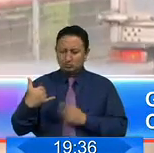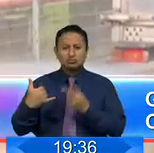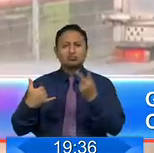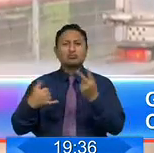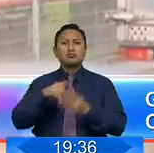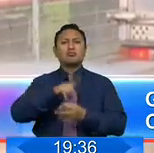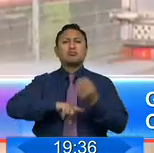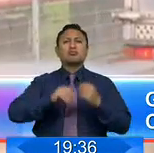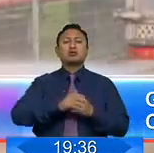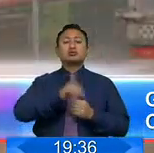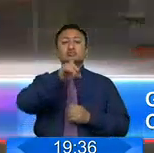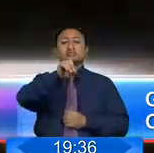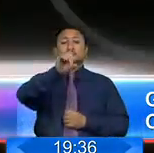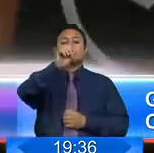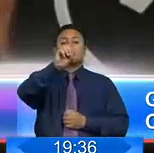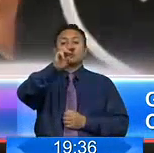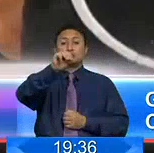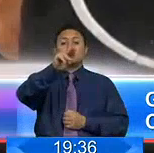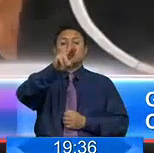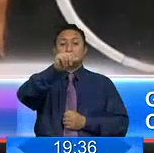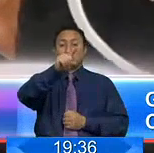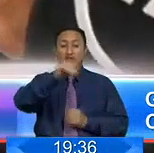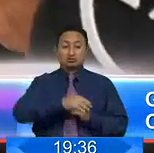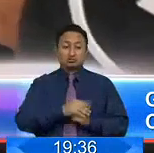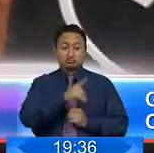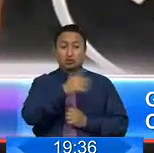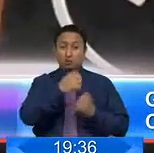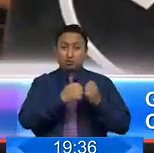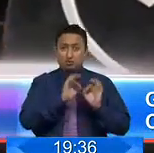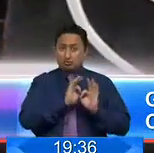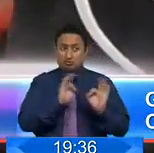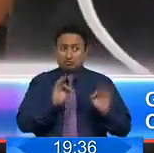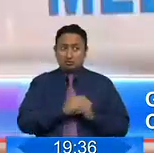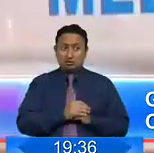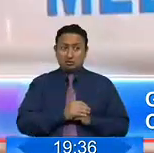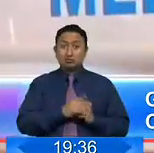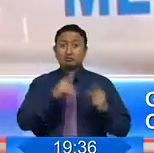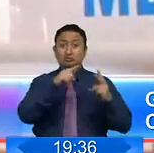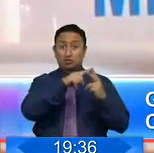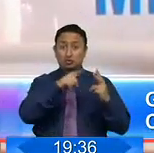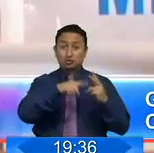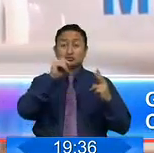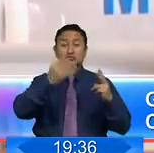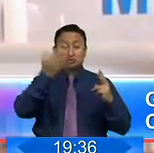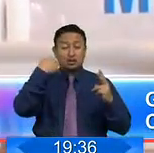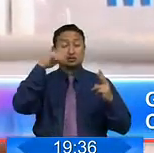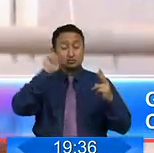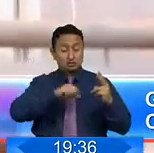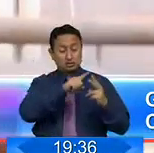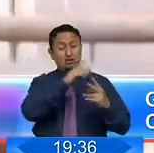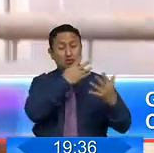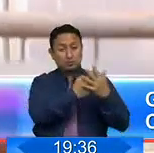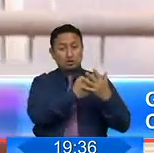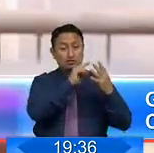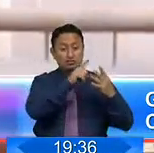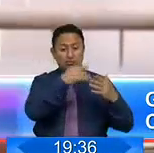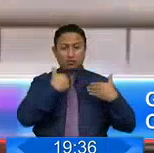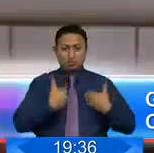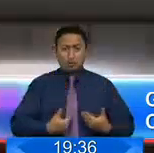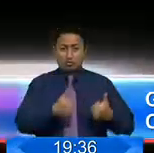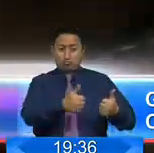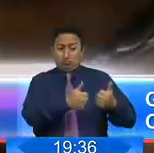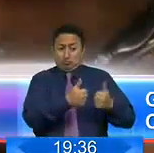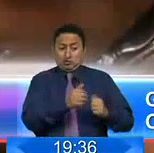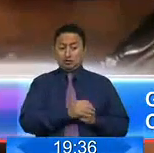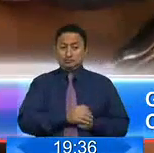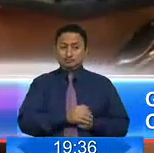Domínguez en esa cárcel. No, ellos no tenían problema con nadie, a pesar de sus errores que estaban pagando. Ellos tenían buen comportamiento.